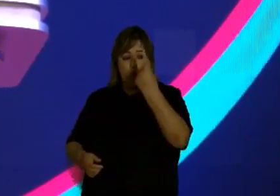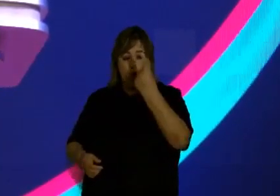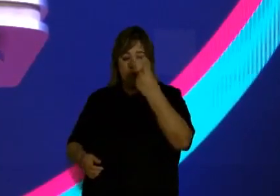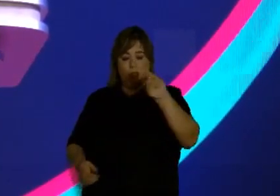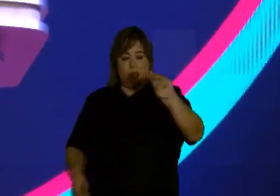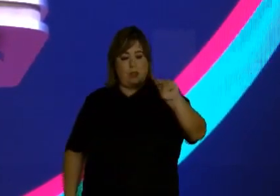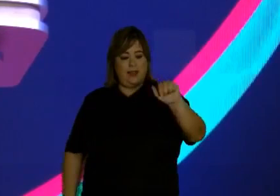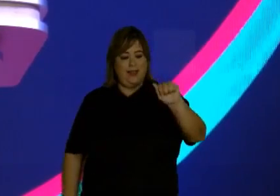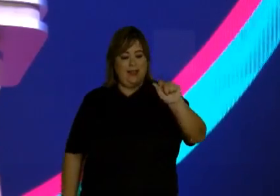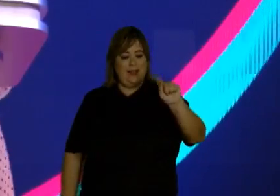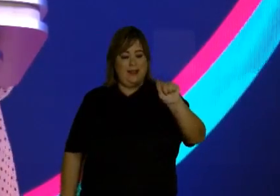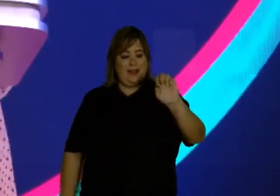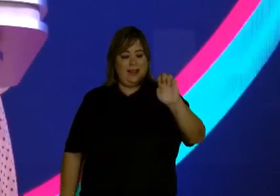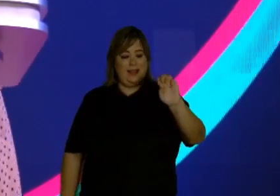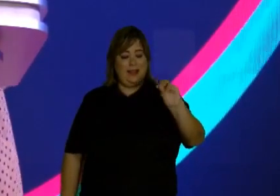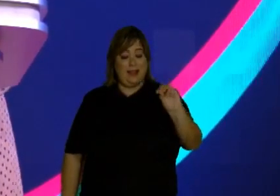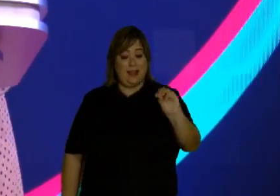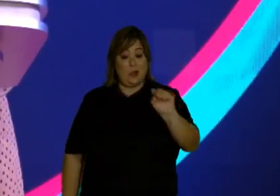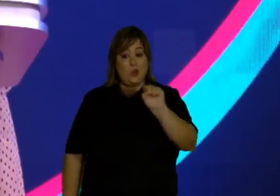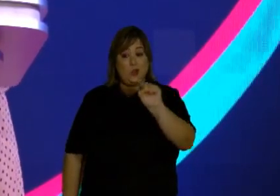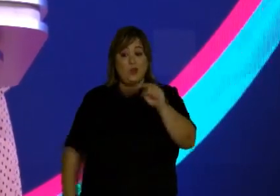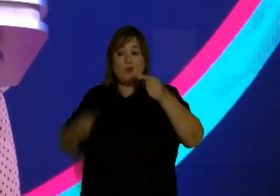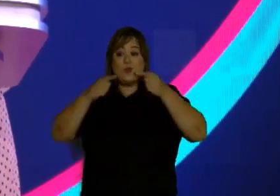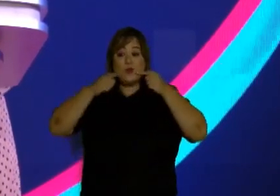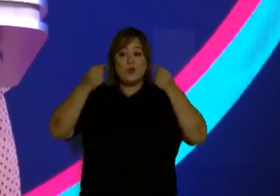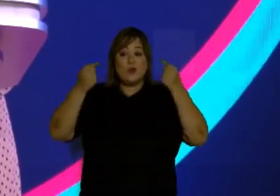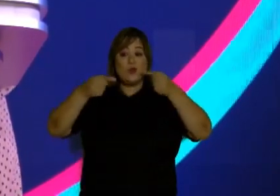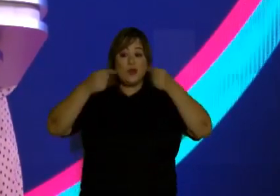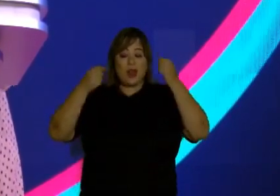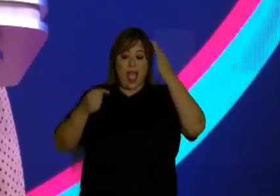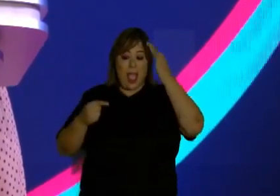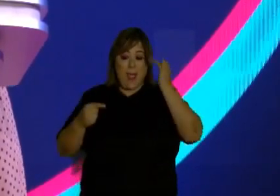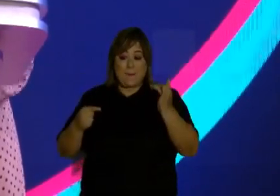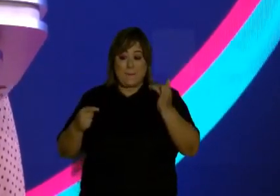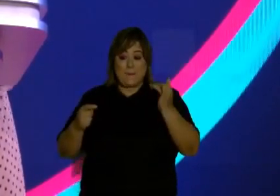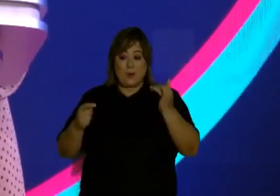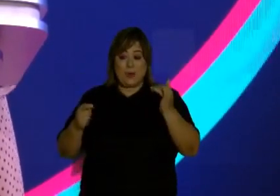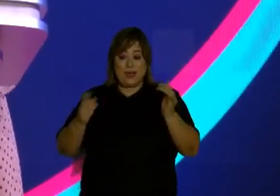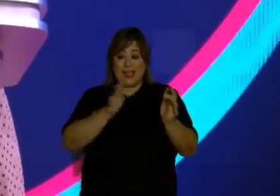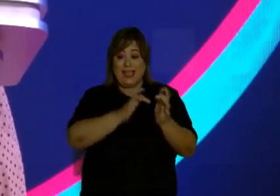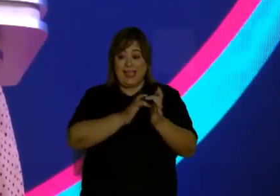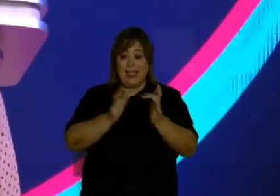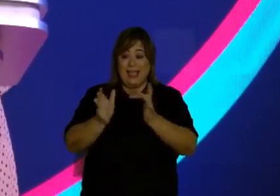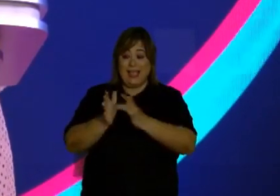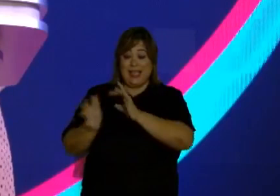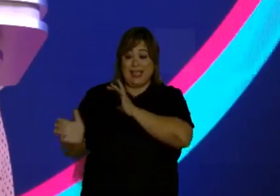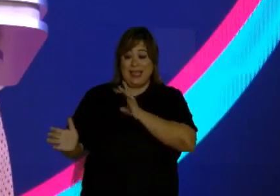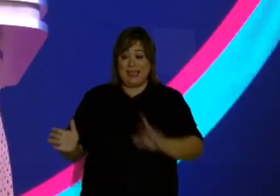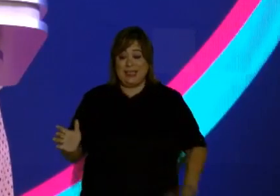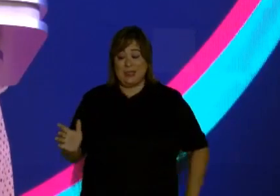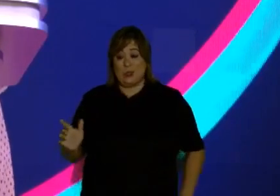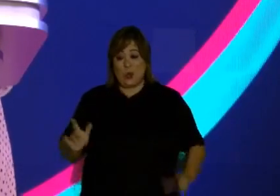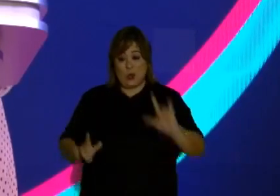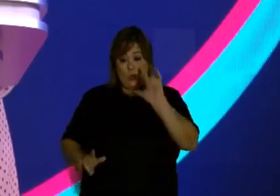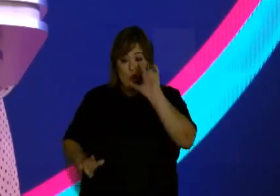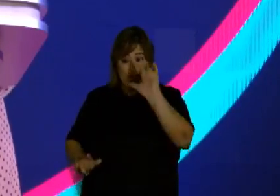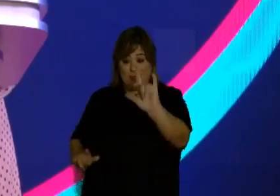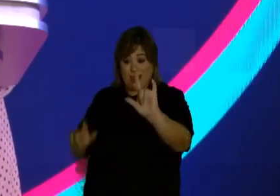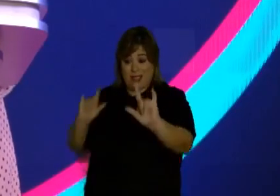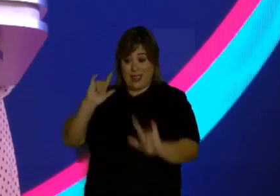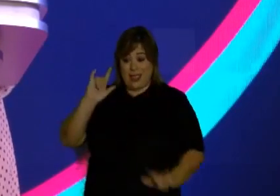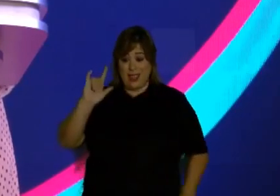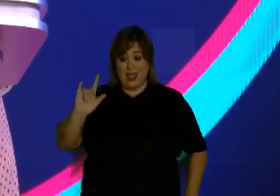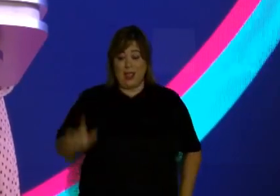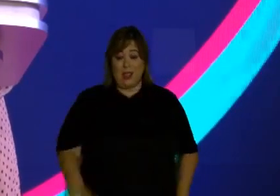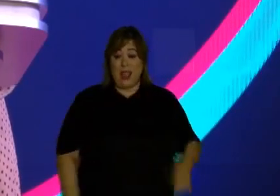Y sonríete que Cristo te ama. ¿Sabe? Yo no entendía esto que Gilla estaba todo el tiempo. Entonces algo tenía Gilla en